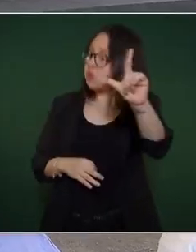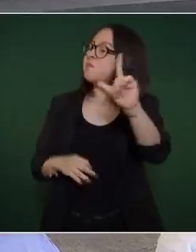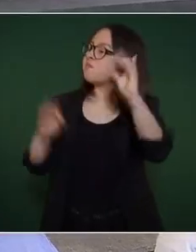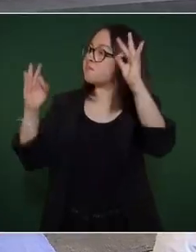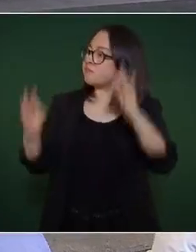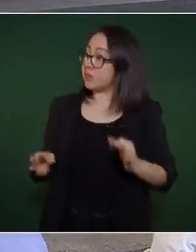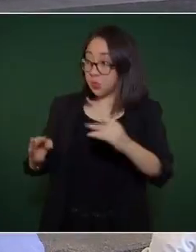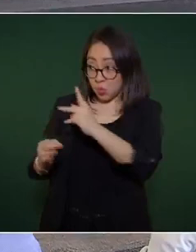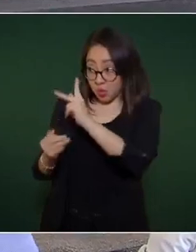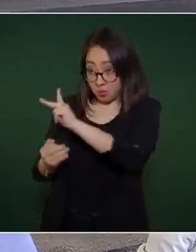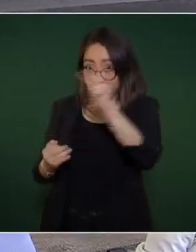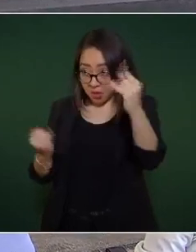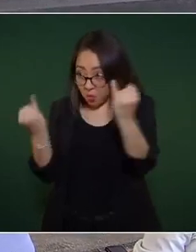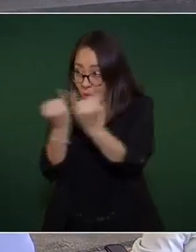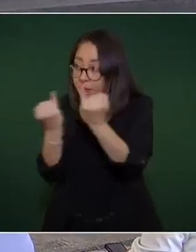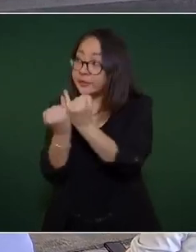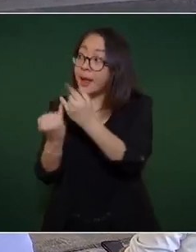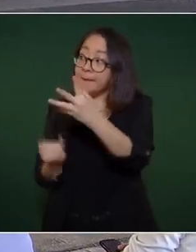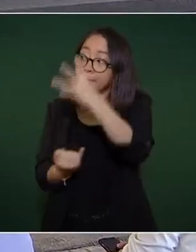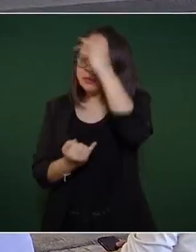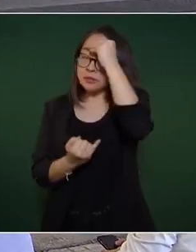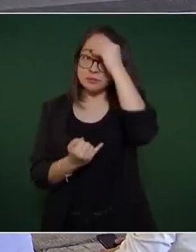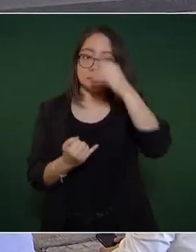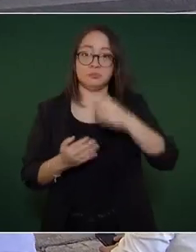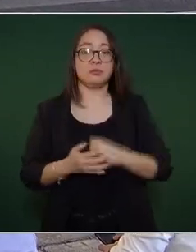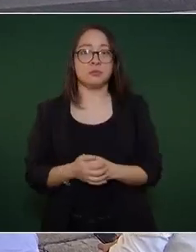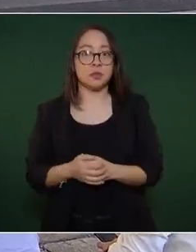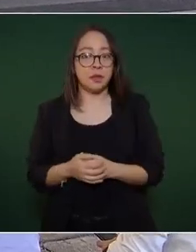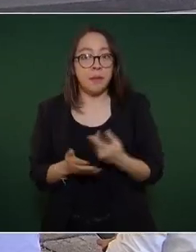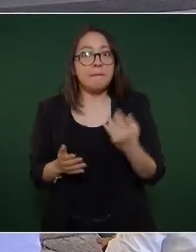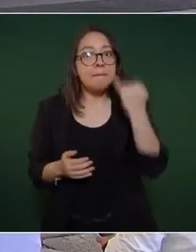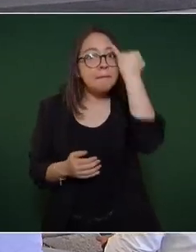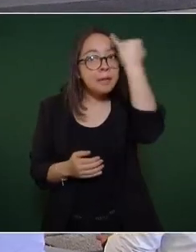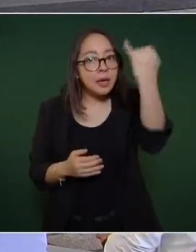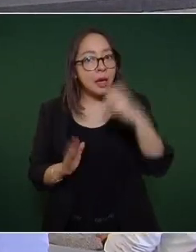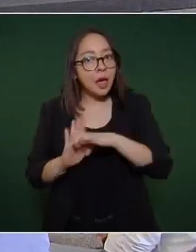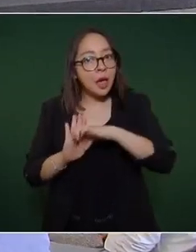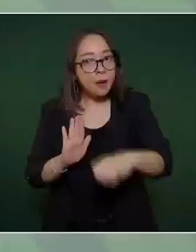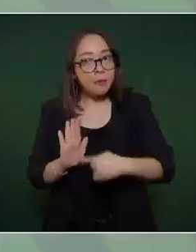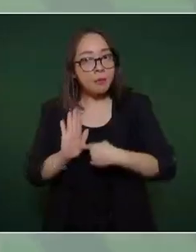Se ponía de ejemplo al